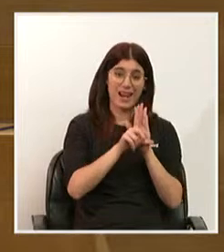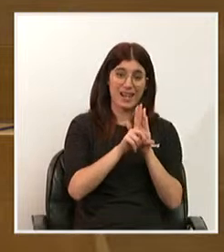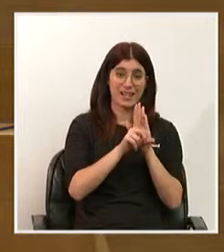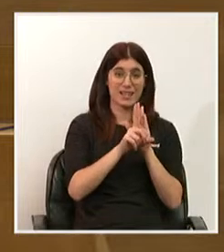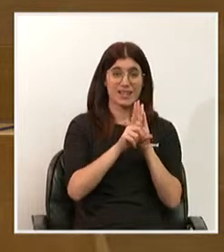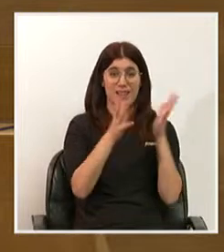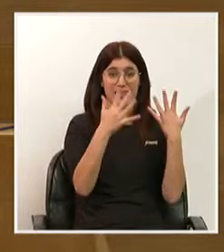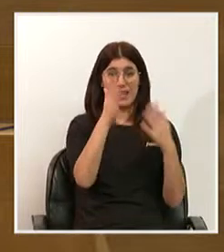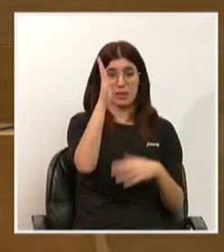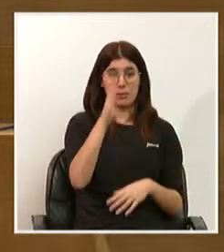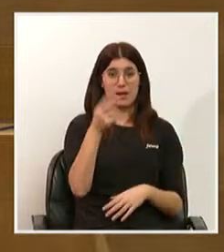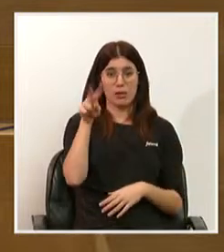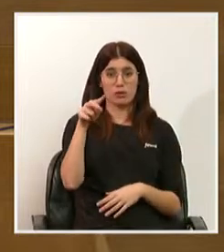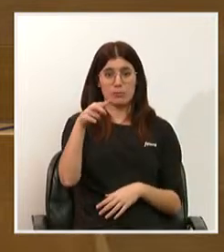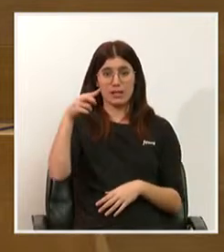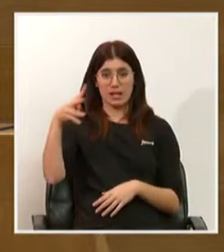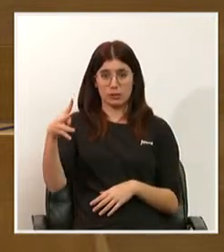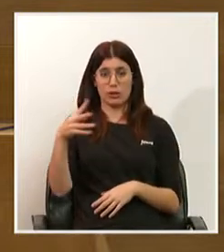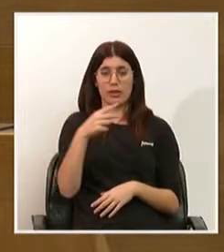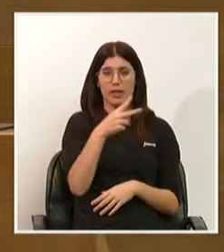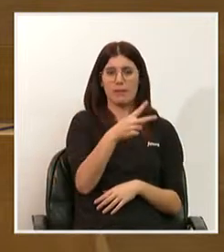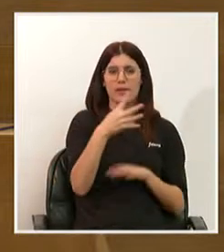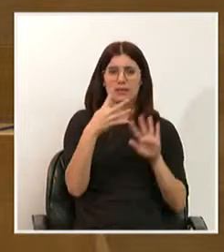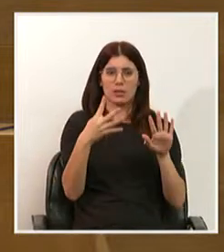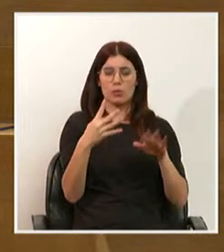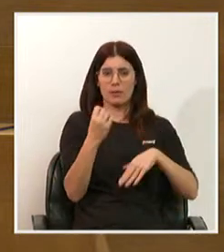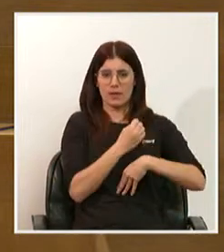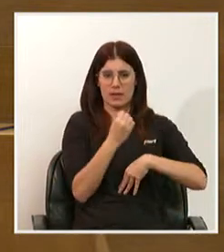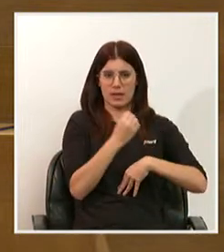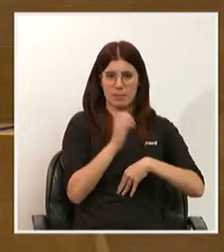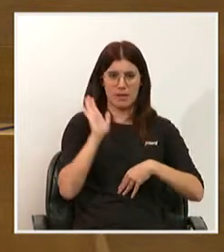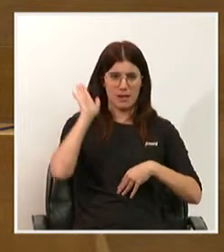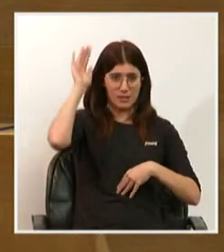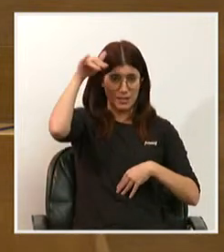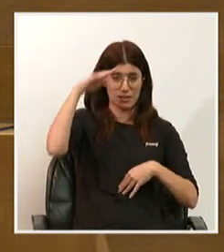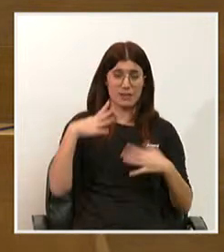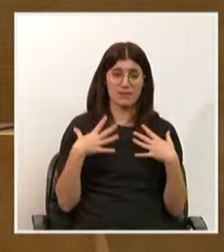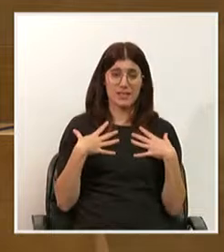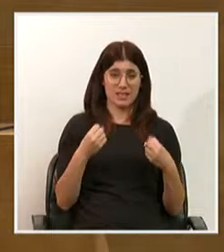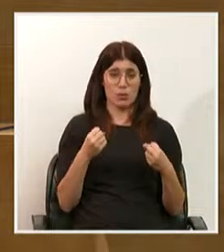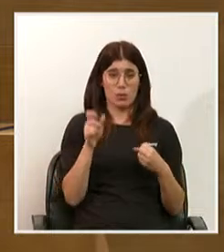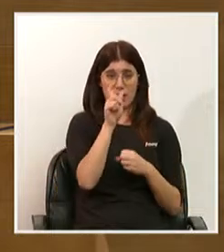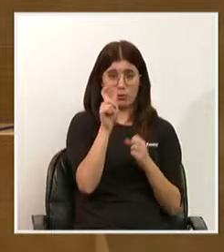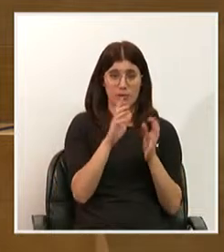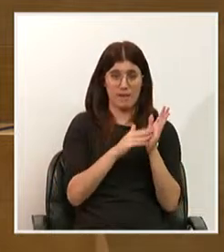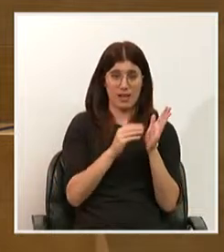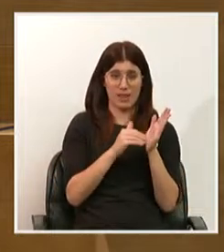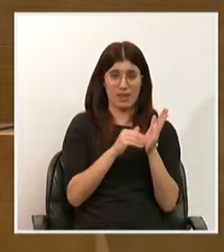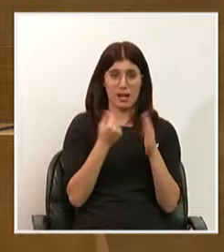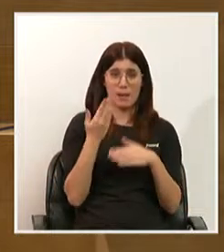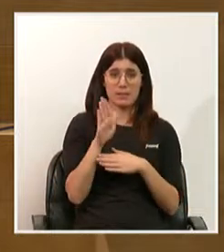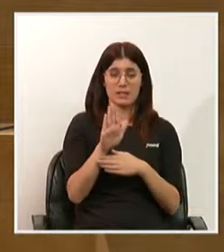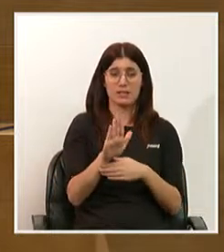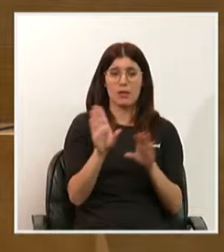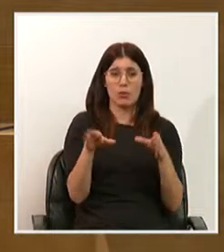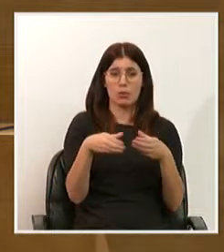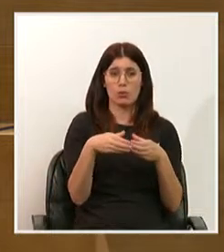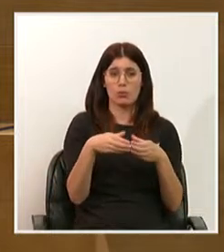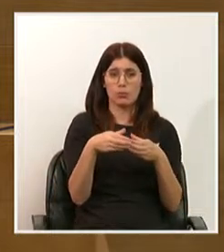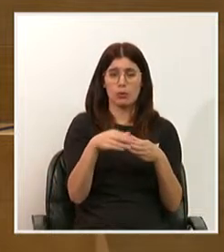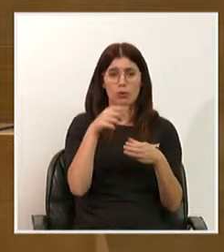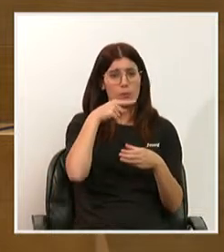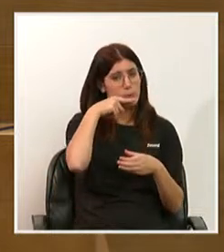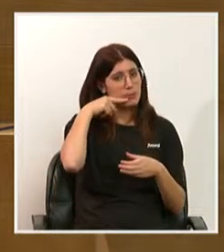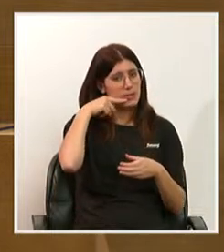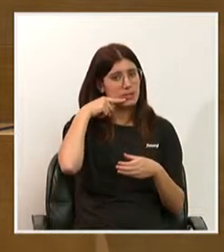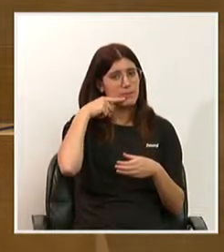10/2014 de 29 de diciembre de la generalidad de salud de la comunidad valenciana presentada por el grupo parlamentario compromís